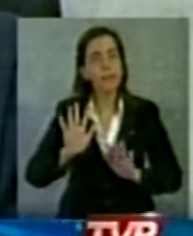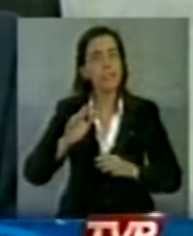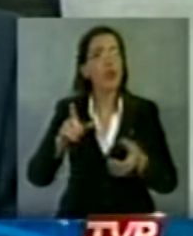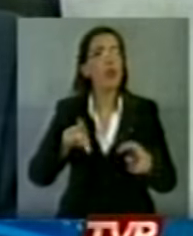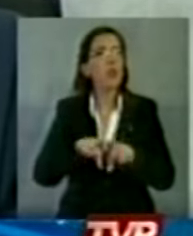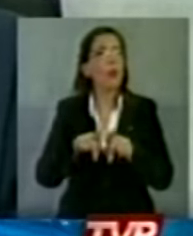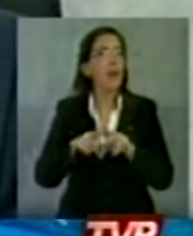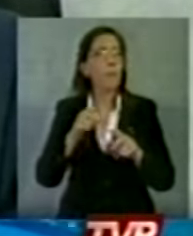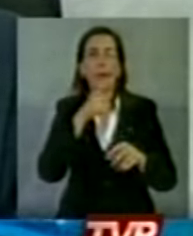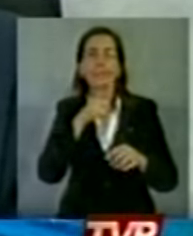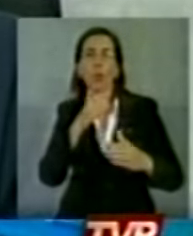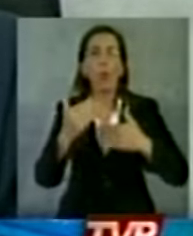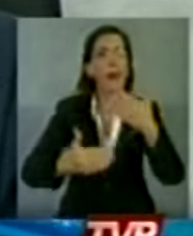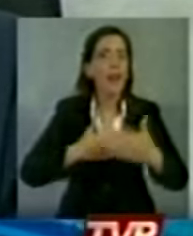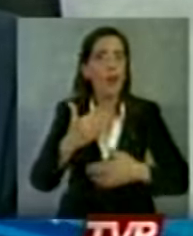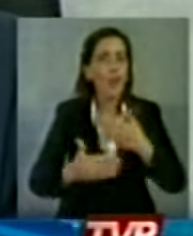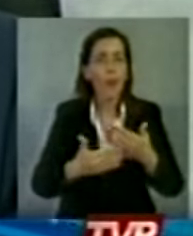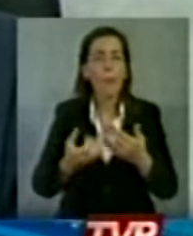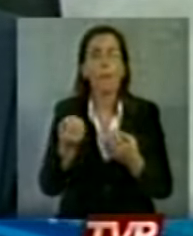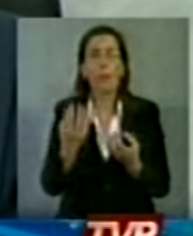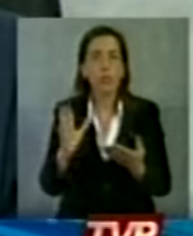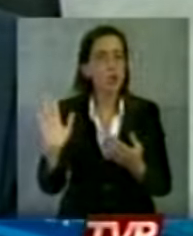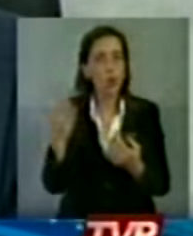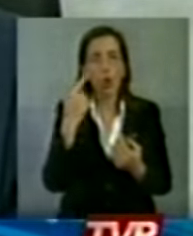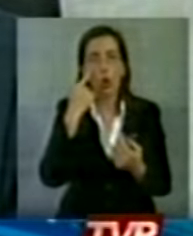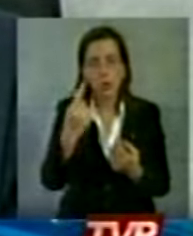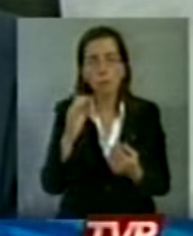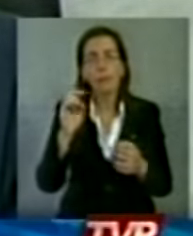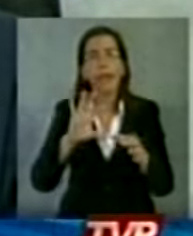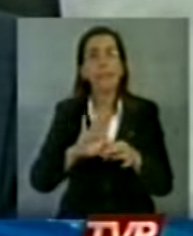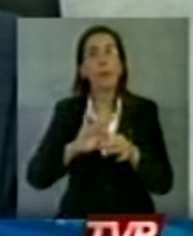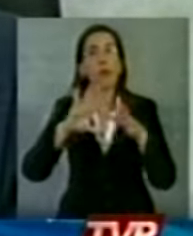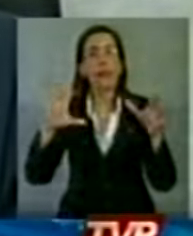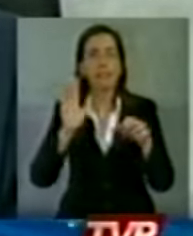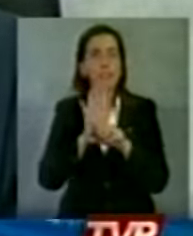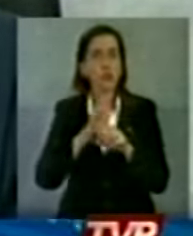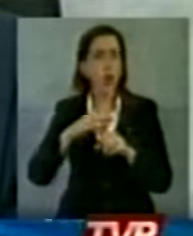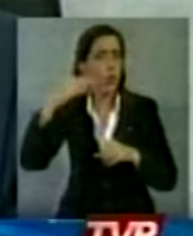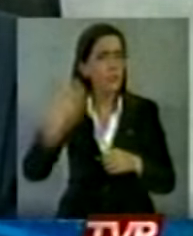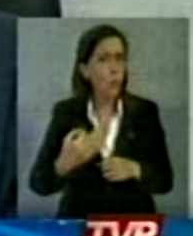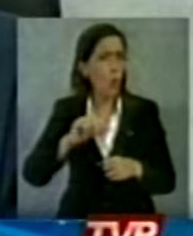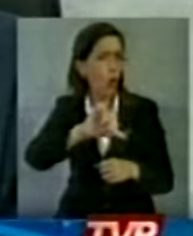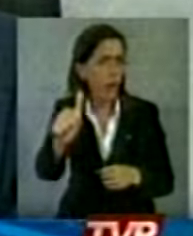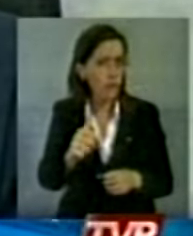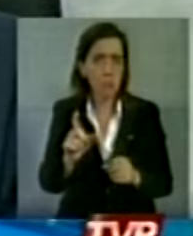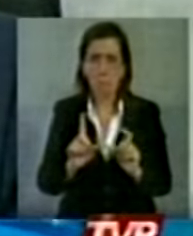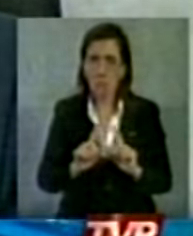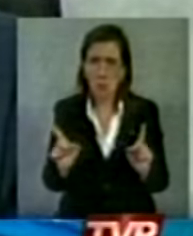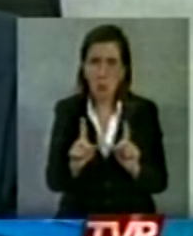único juego común y colectivo. La democracia no nos asegura el triunfo a ninguno de los que